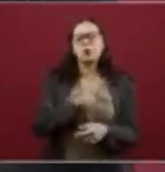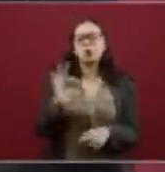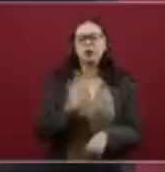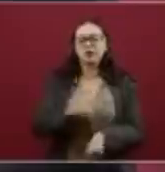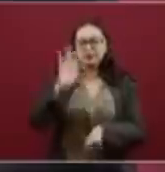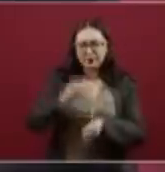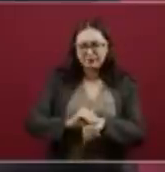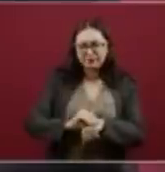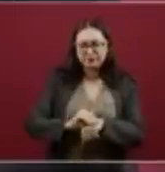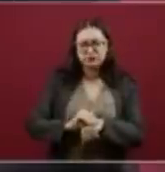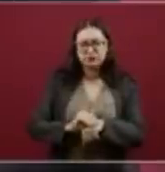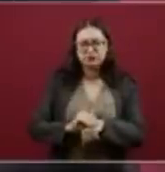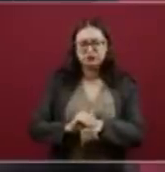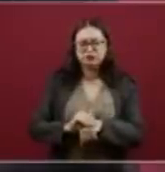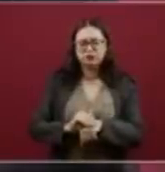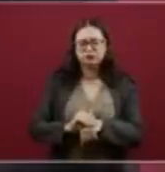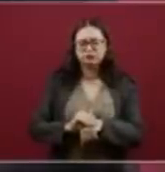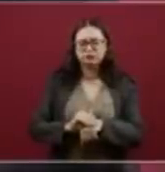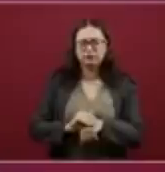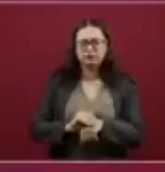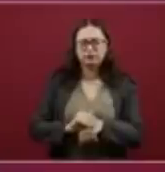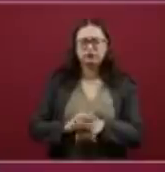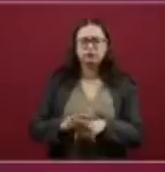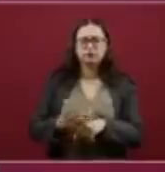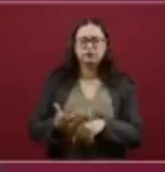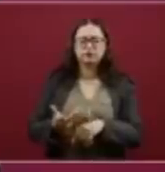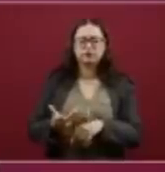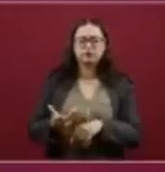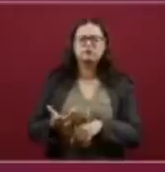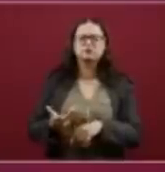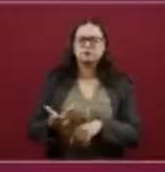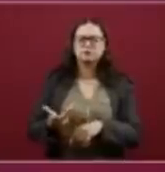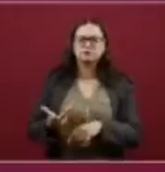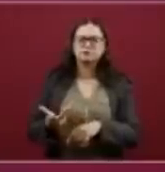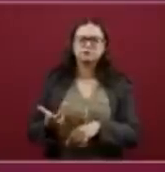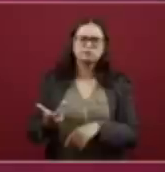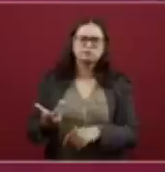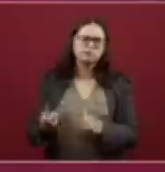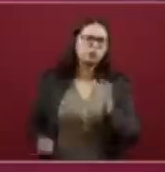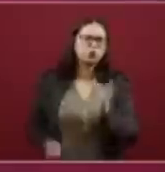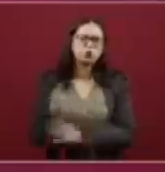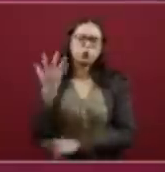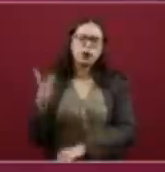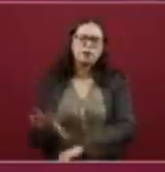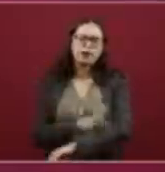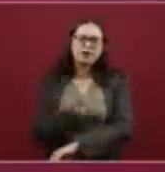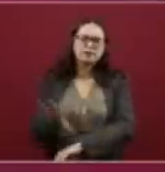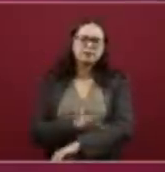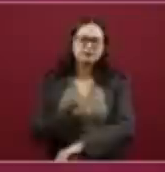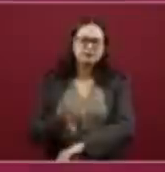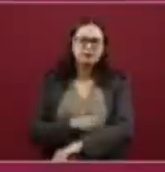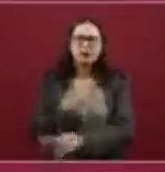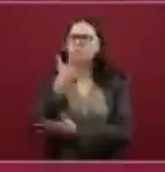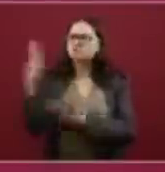generación de energías renovables